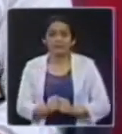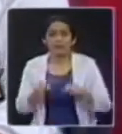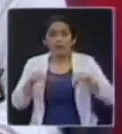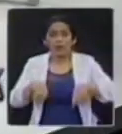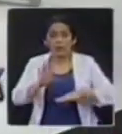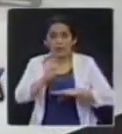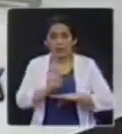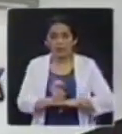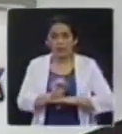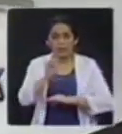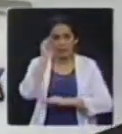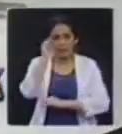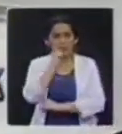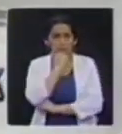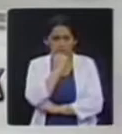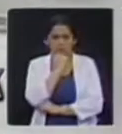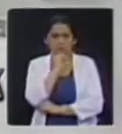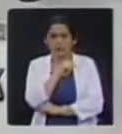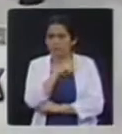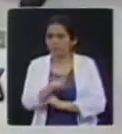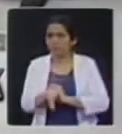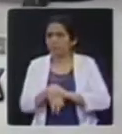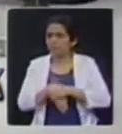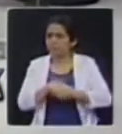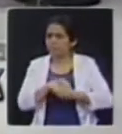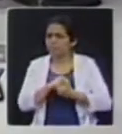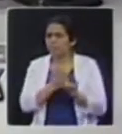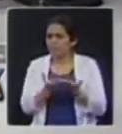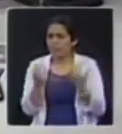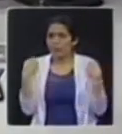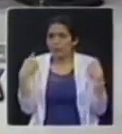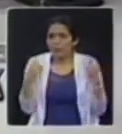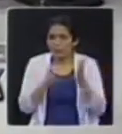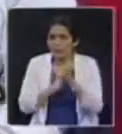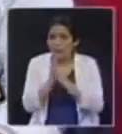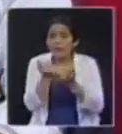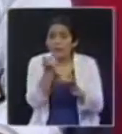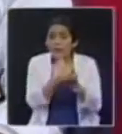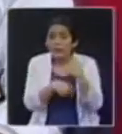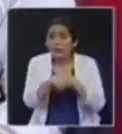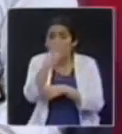ecuatoriano presenta una oportunidad de más de 1.000.000 de baterías al año en venta,